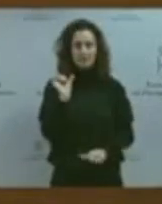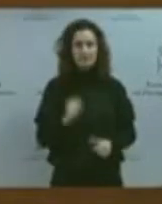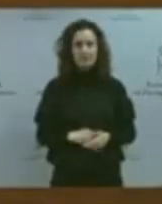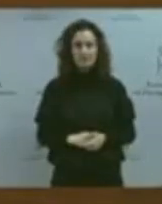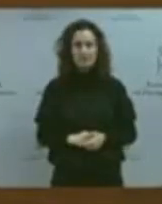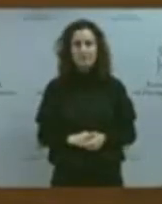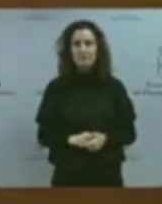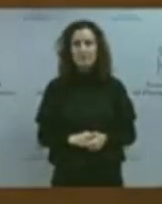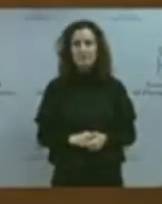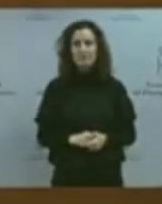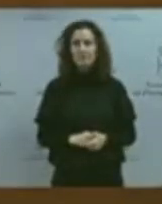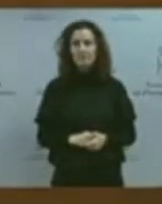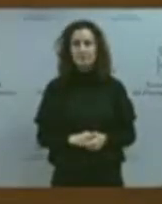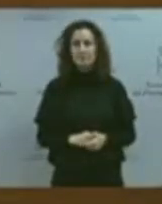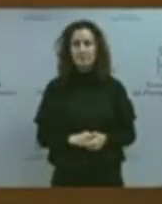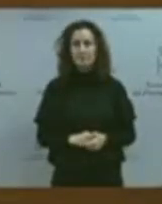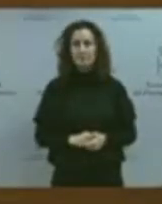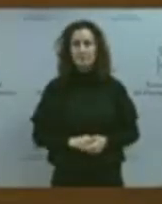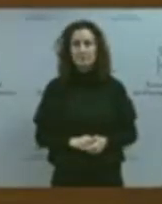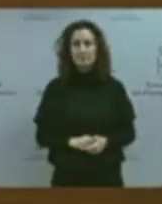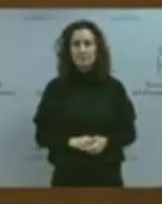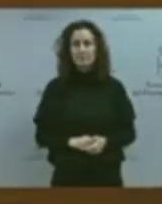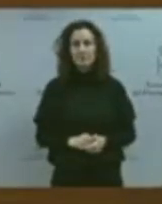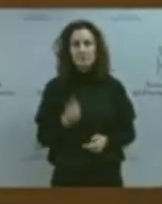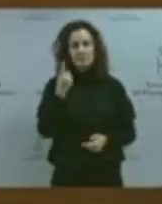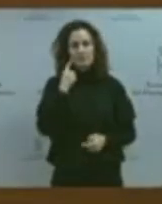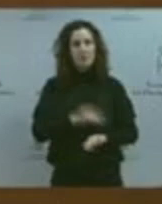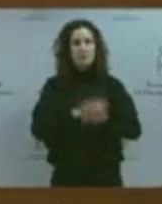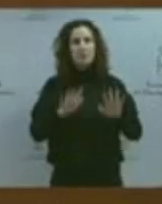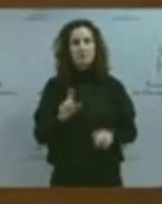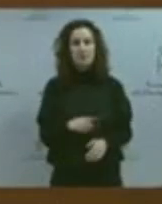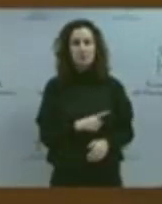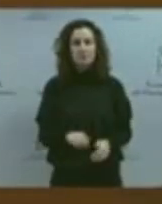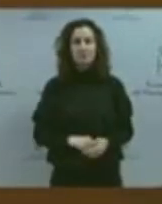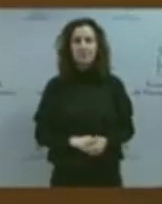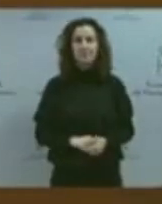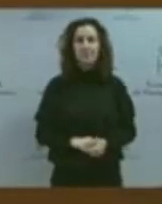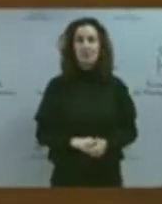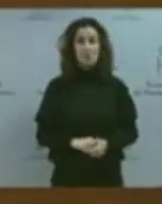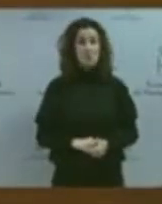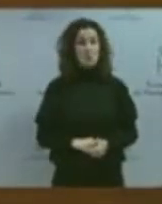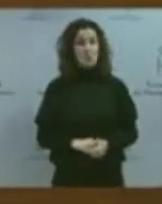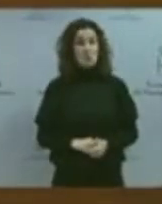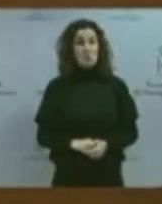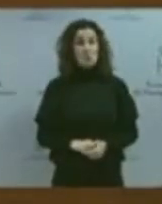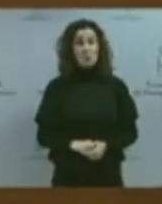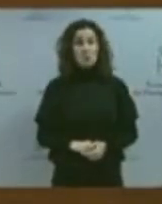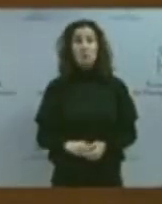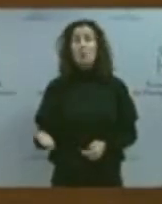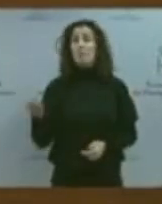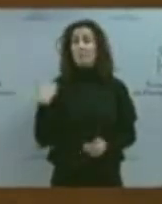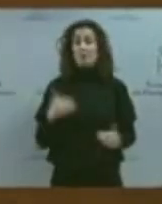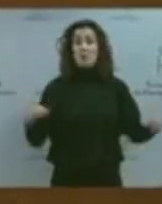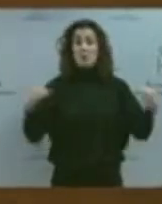Vamos a ver si aclaramos esto. El jueves es cuando se comunica la inundación del colegio, el jueves pasado.